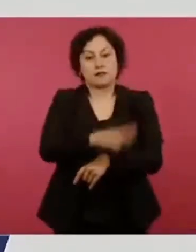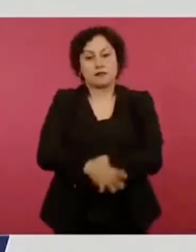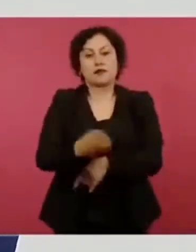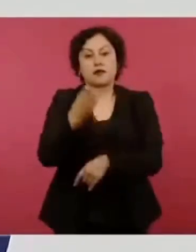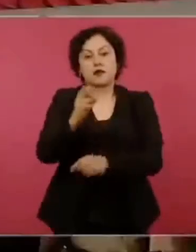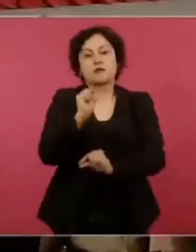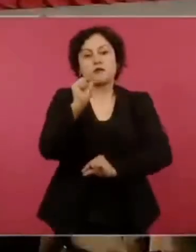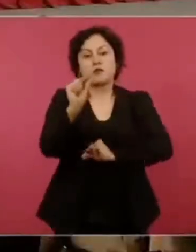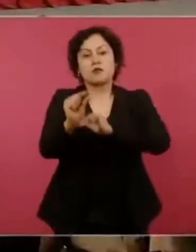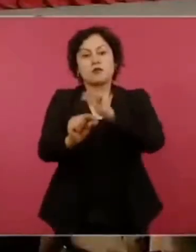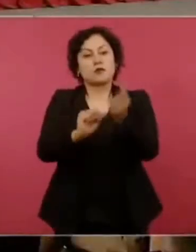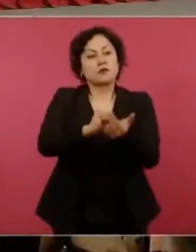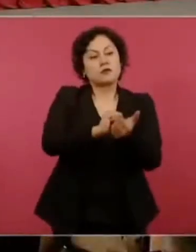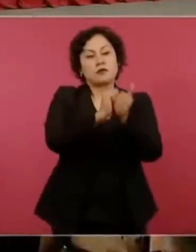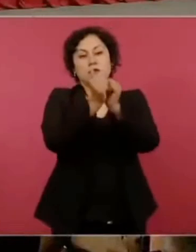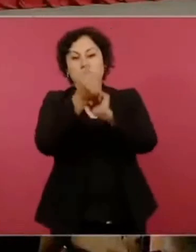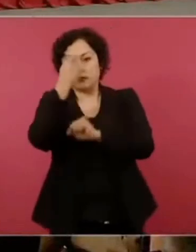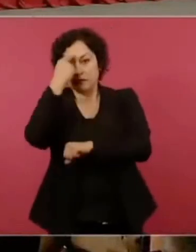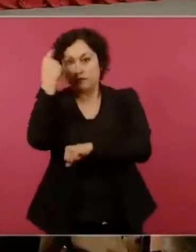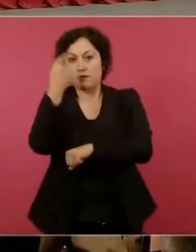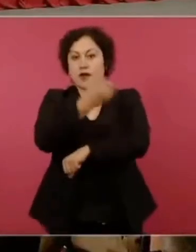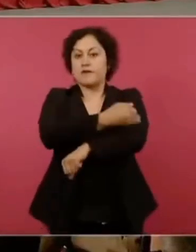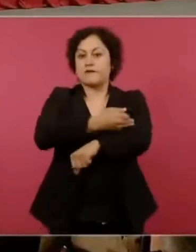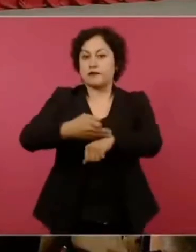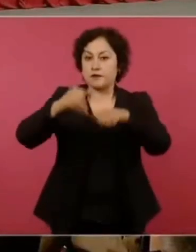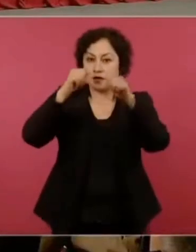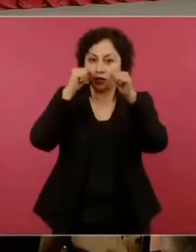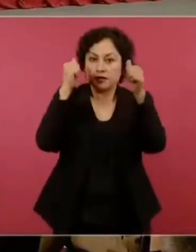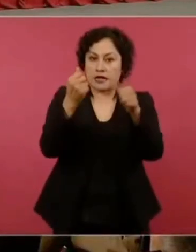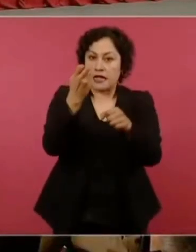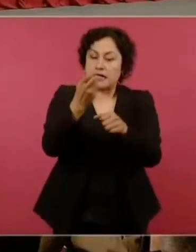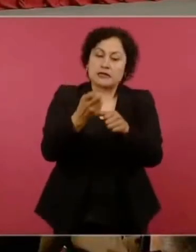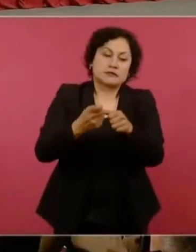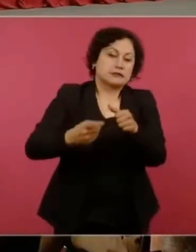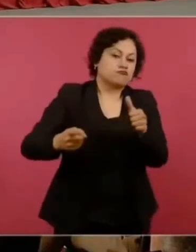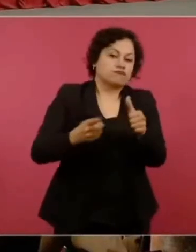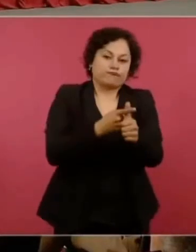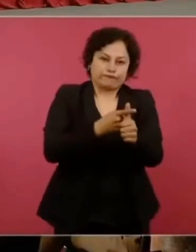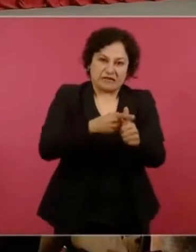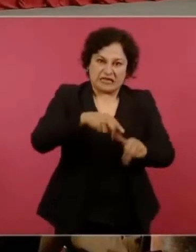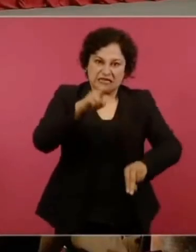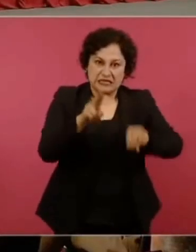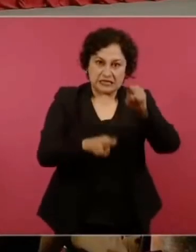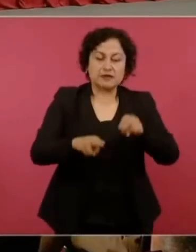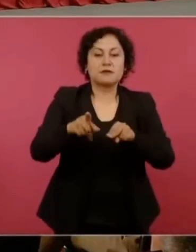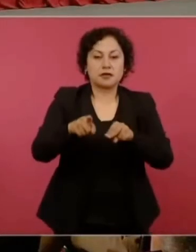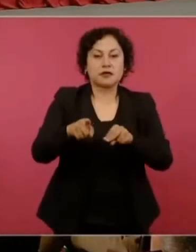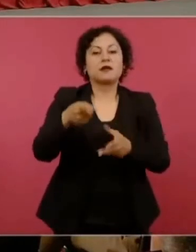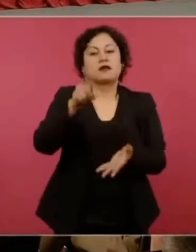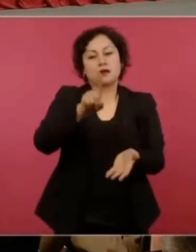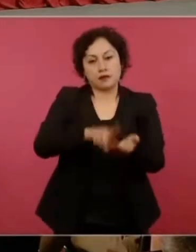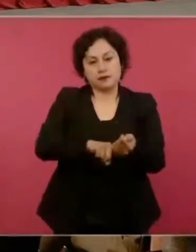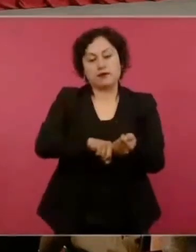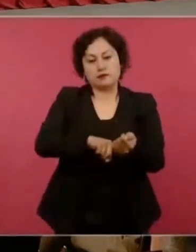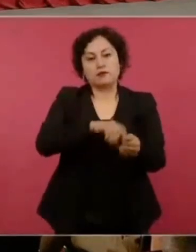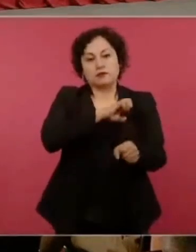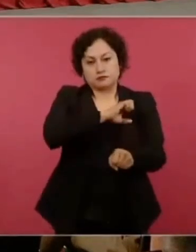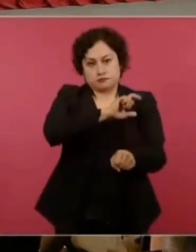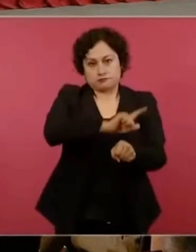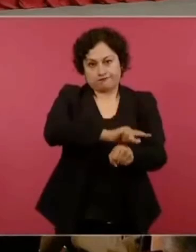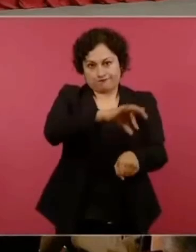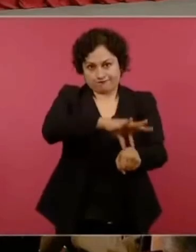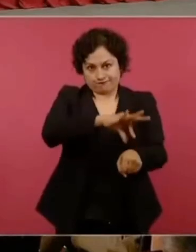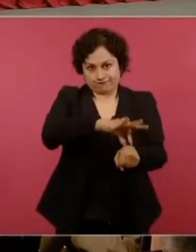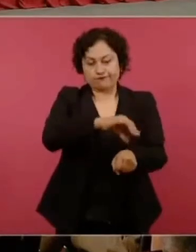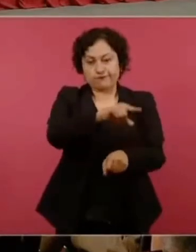de medicina familiar, es decir, el primer nivel de atención atendido por especialistas en medicina familiar. En ese